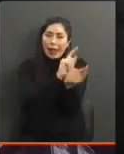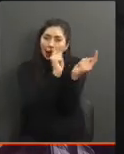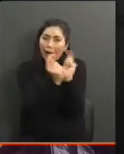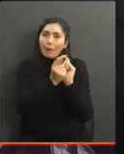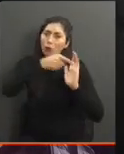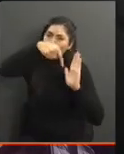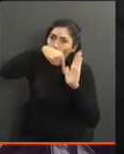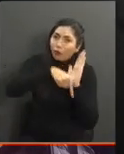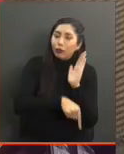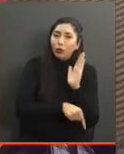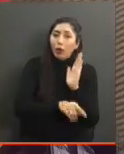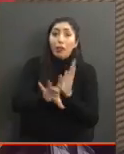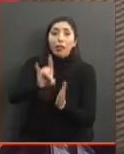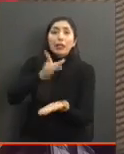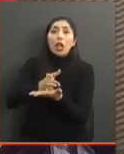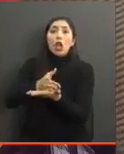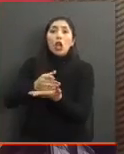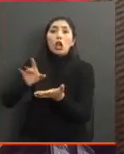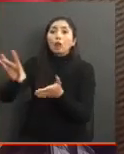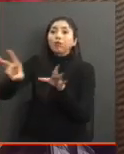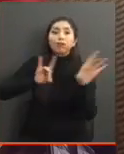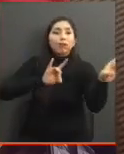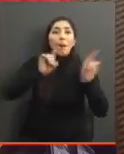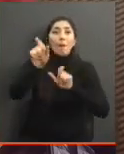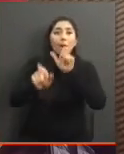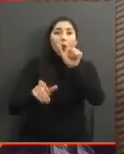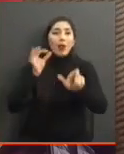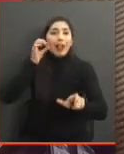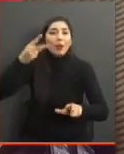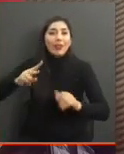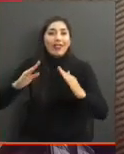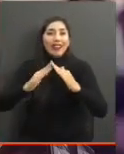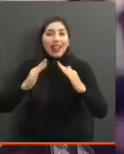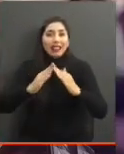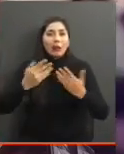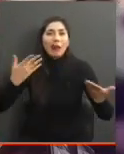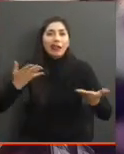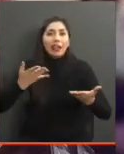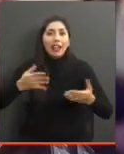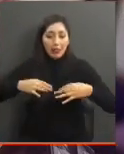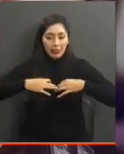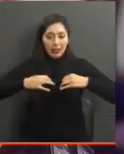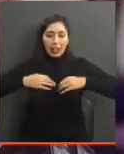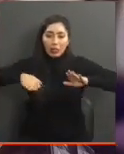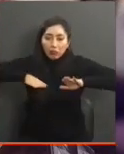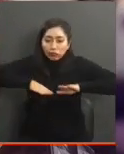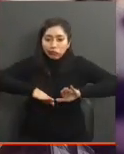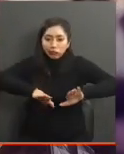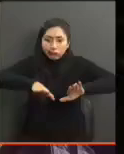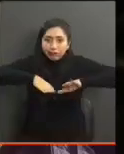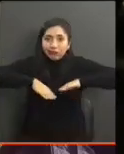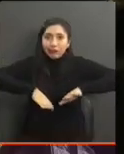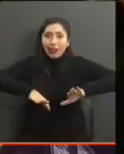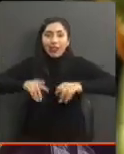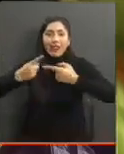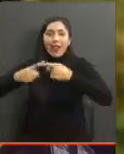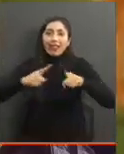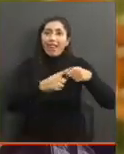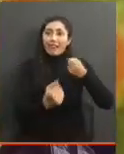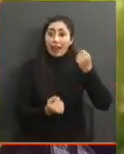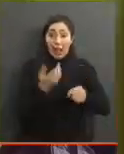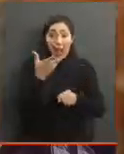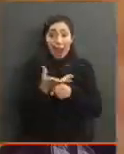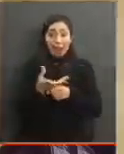y decidió contratar a jefas de hogar de la población para la confección de los trajes de los distintos bailes. Hoy tienen una tienda